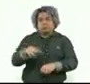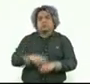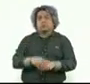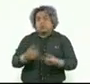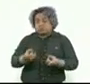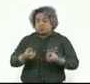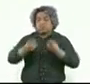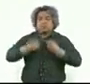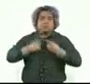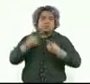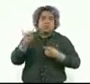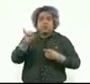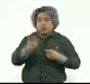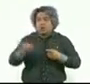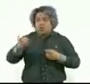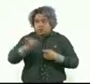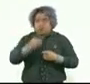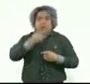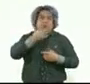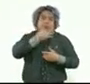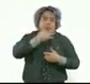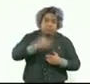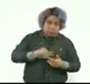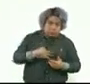y eso lo sabremos el jueves y lo informaremos el viernes.